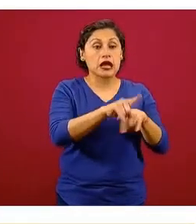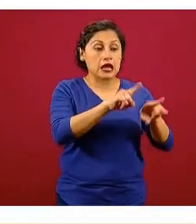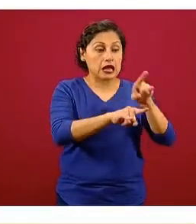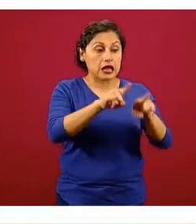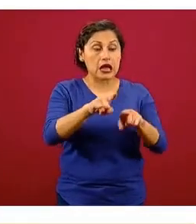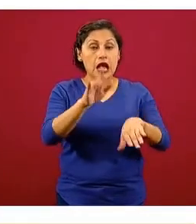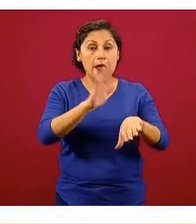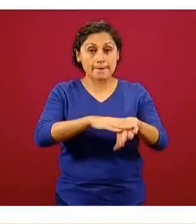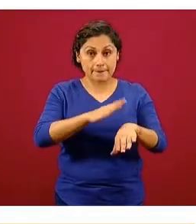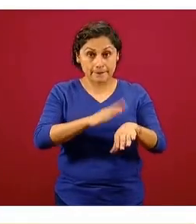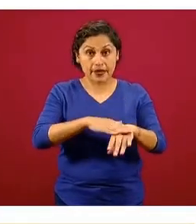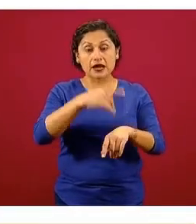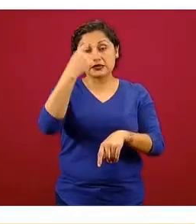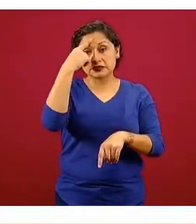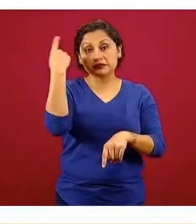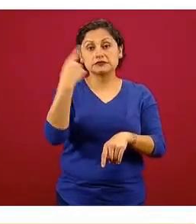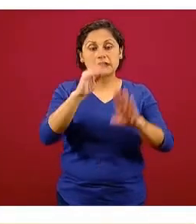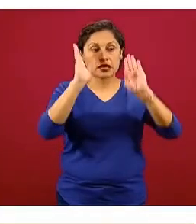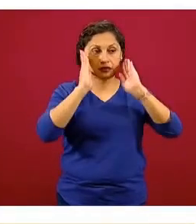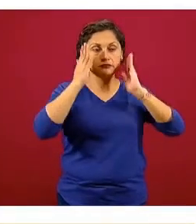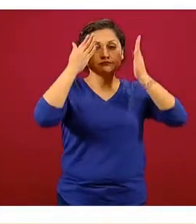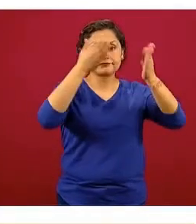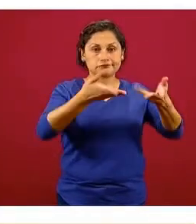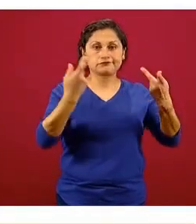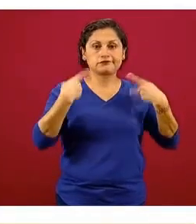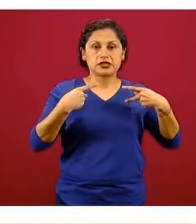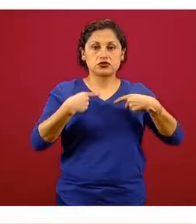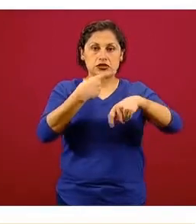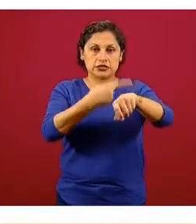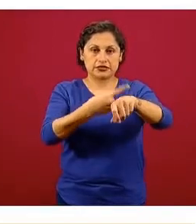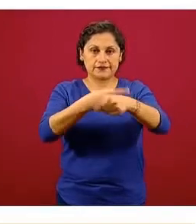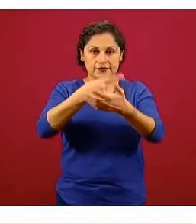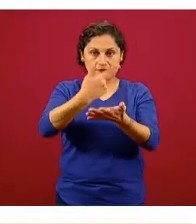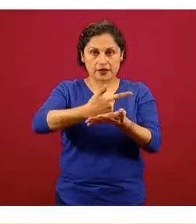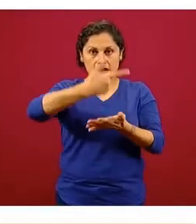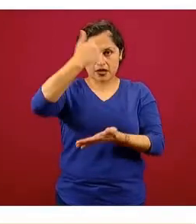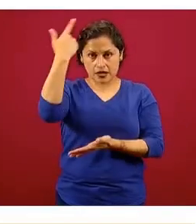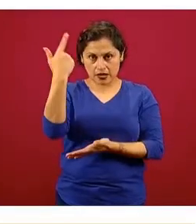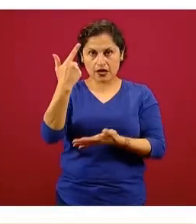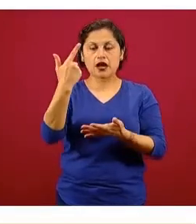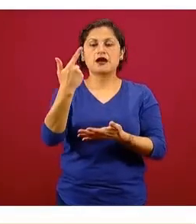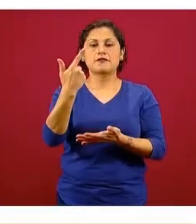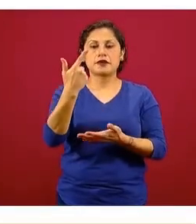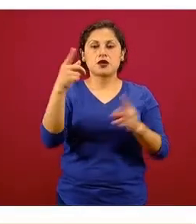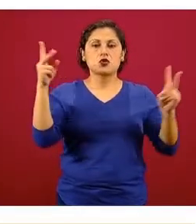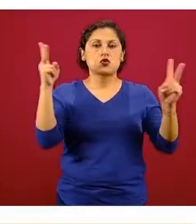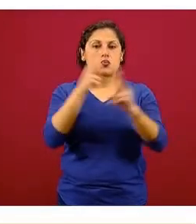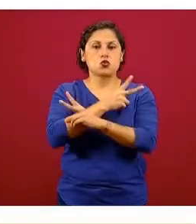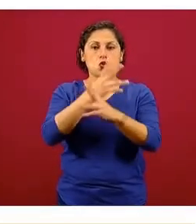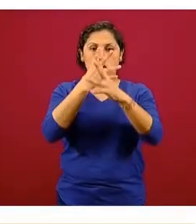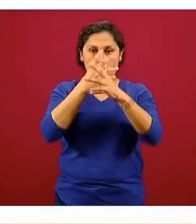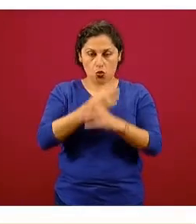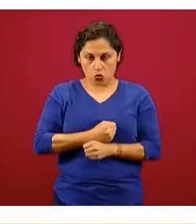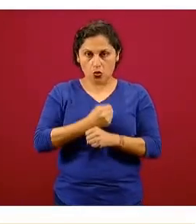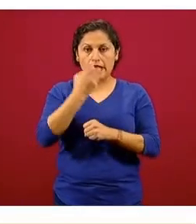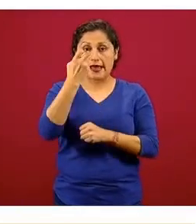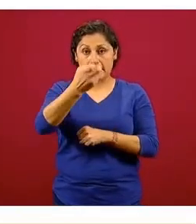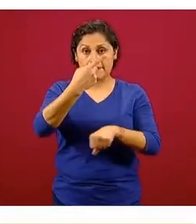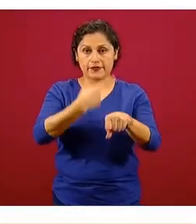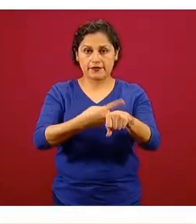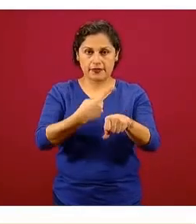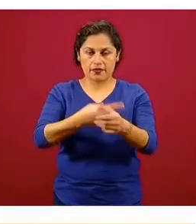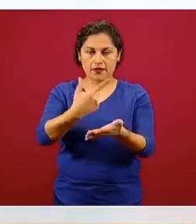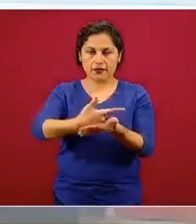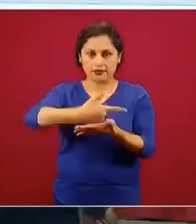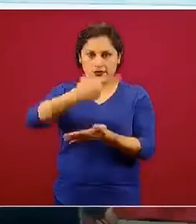con infección respiratoria aguda grave, que es el síndrome clínico característico de COVID-19 grave,